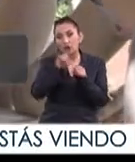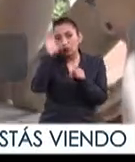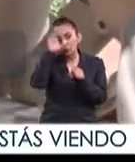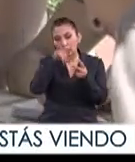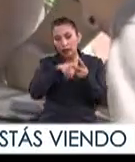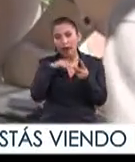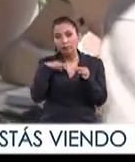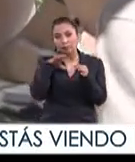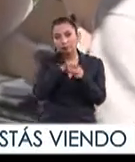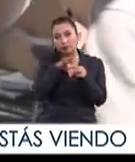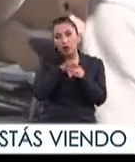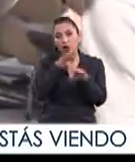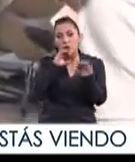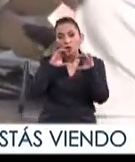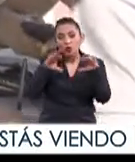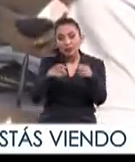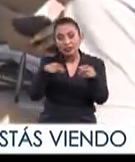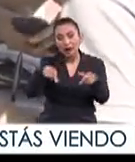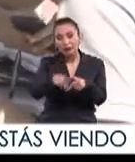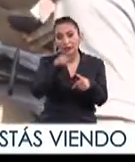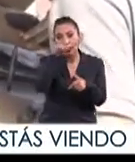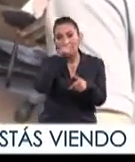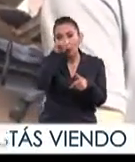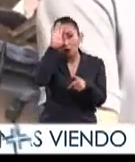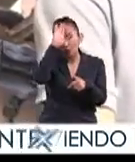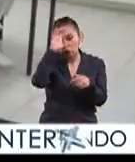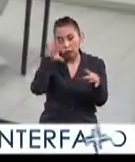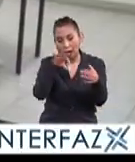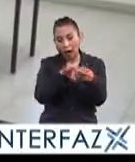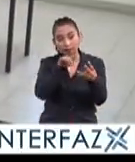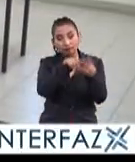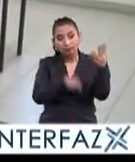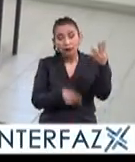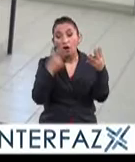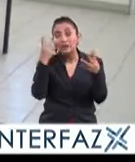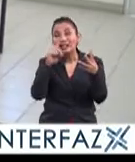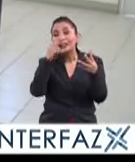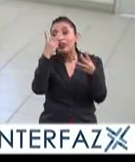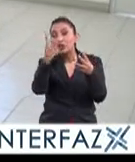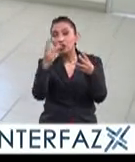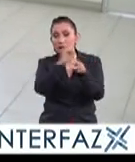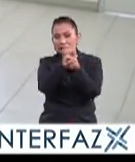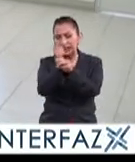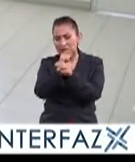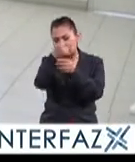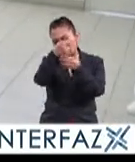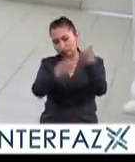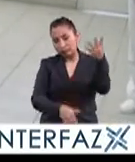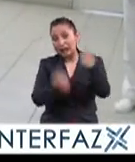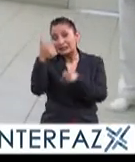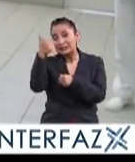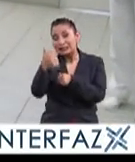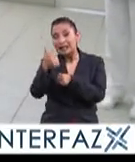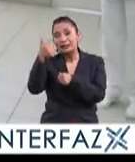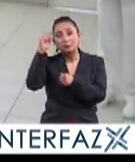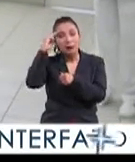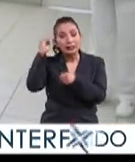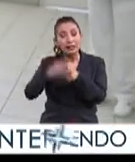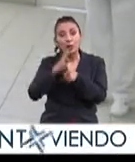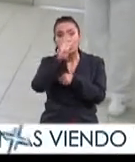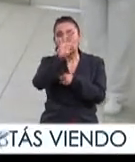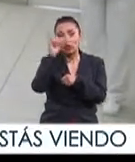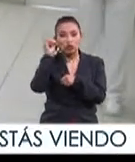sociocultura, vinculación comunitaria y lengua y cultura, a través de 32 licenciaturas, 6 maestrías y